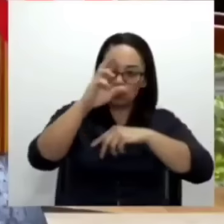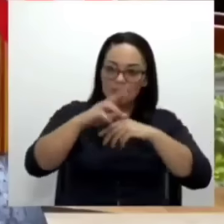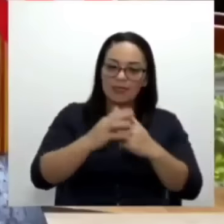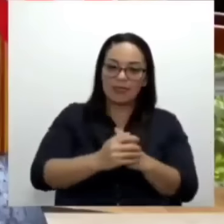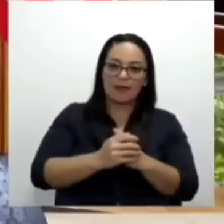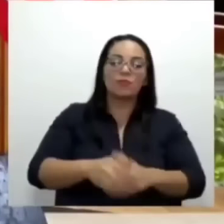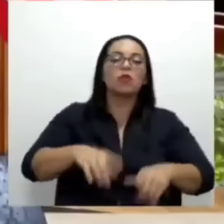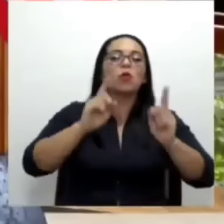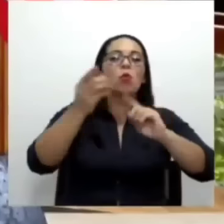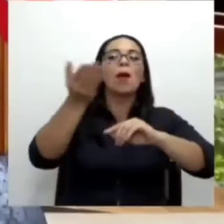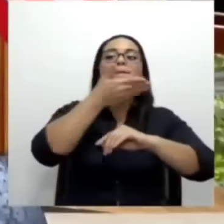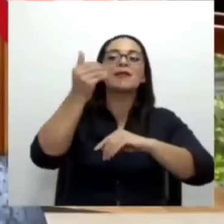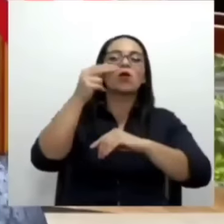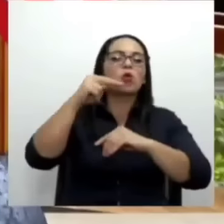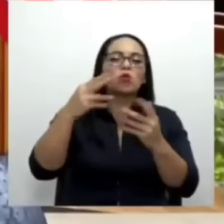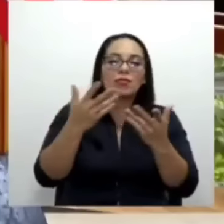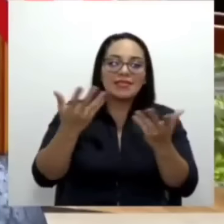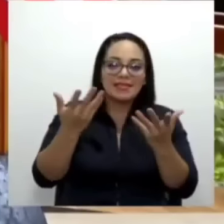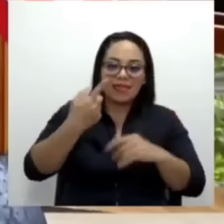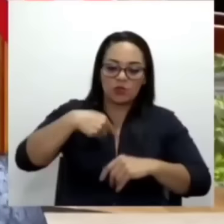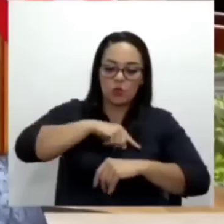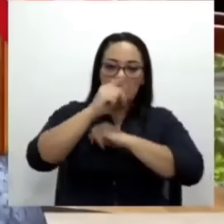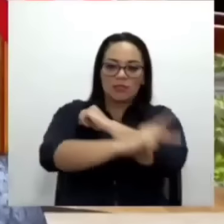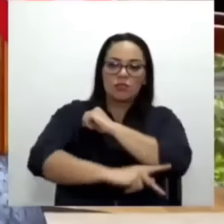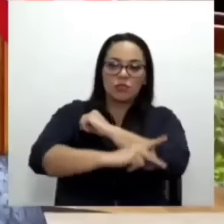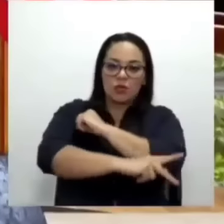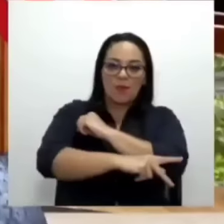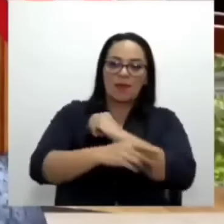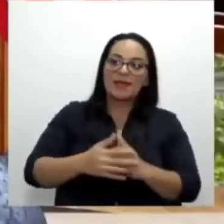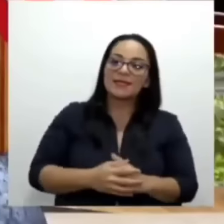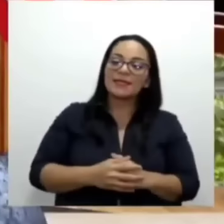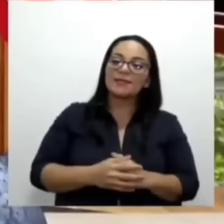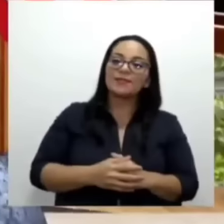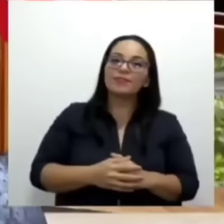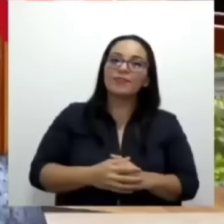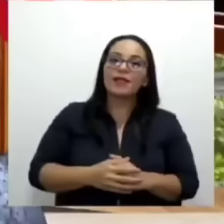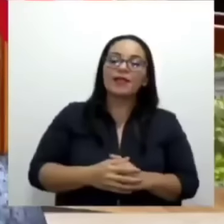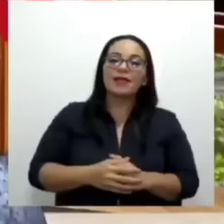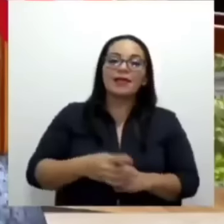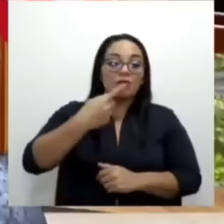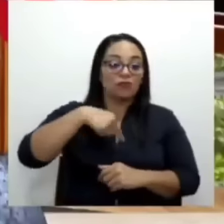noticia para nuestro país que nos posicionamos